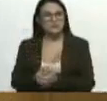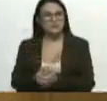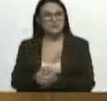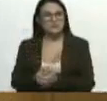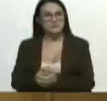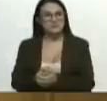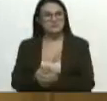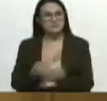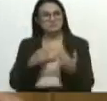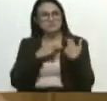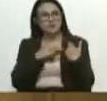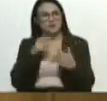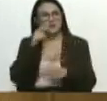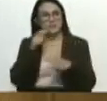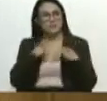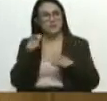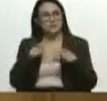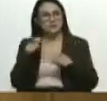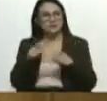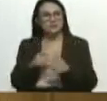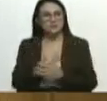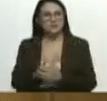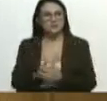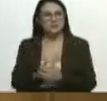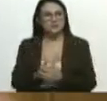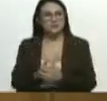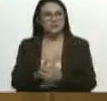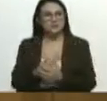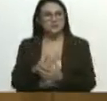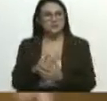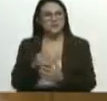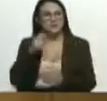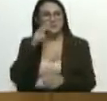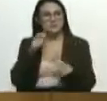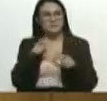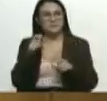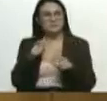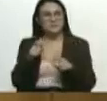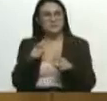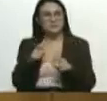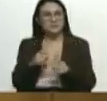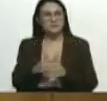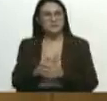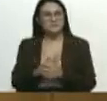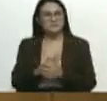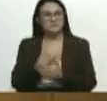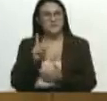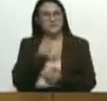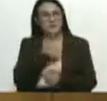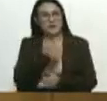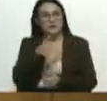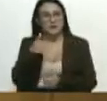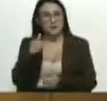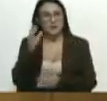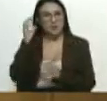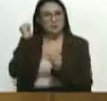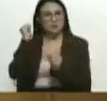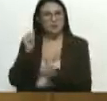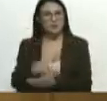en manos de las personas que se han sumado a la campaña y en manos de las personas que se sumarán, debe llegar a cada uno de esos